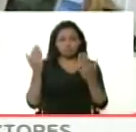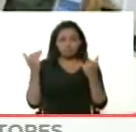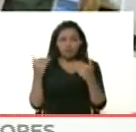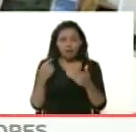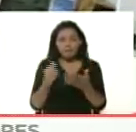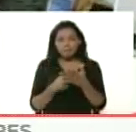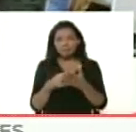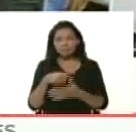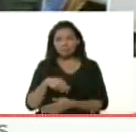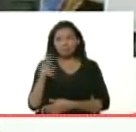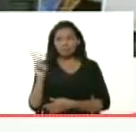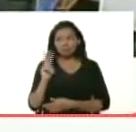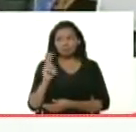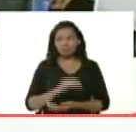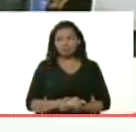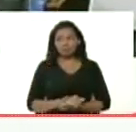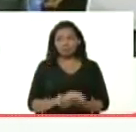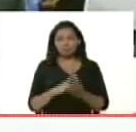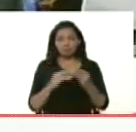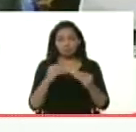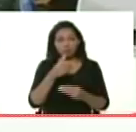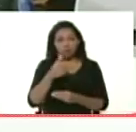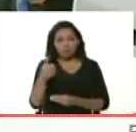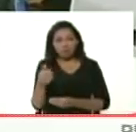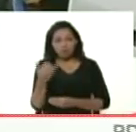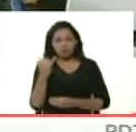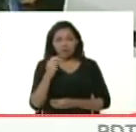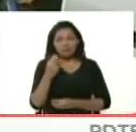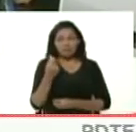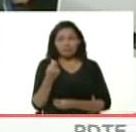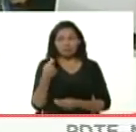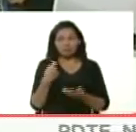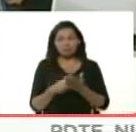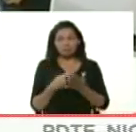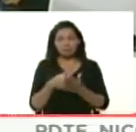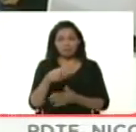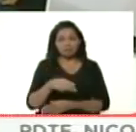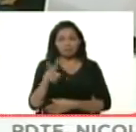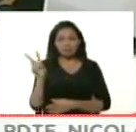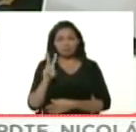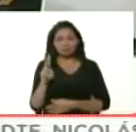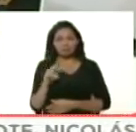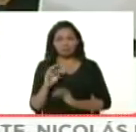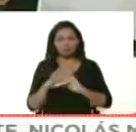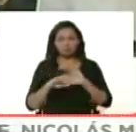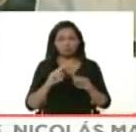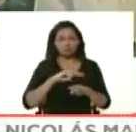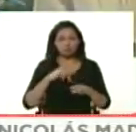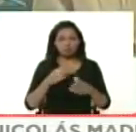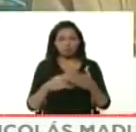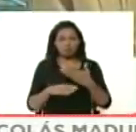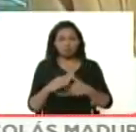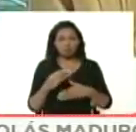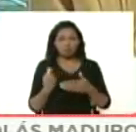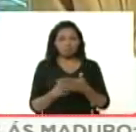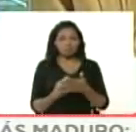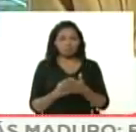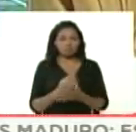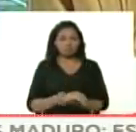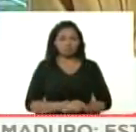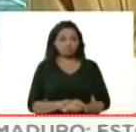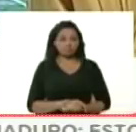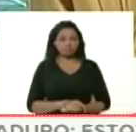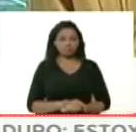a Venezuela. Todo el que tenga algún dinero, inviértalo en Venezuela, que es el momento de la inversión. Es